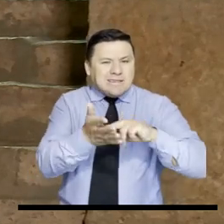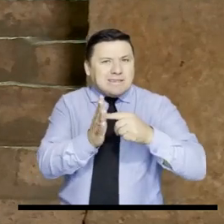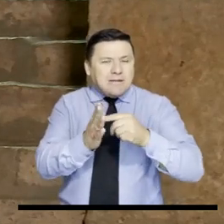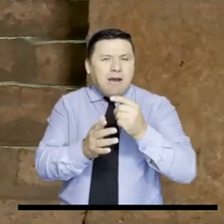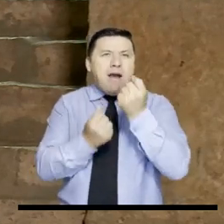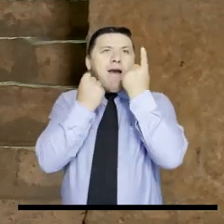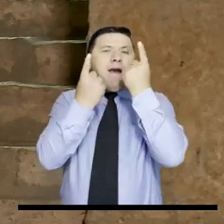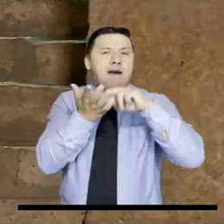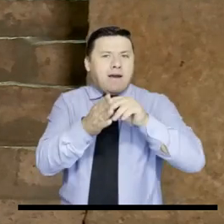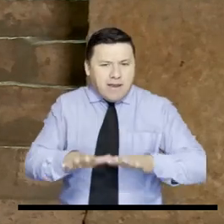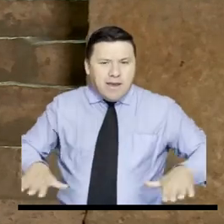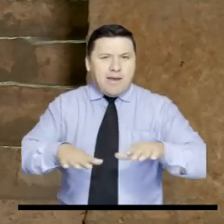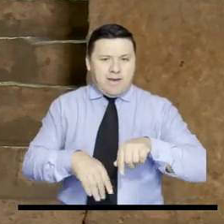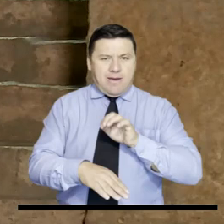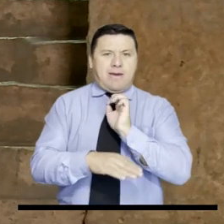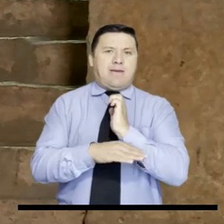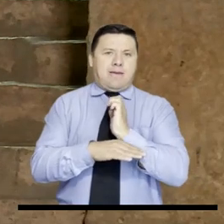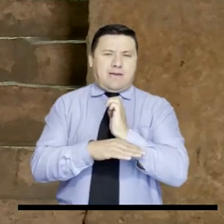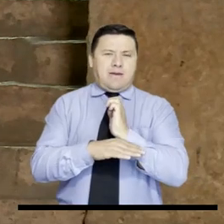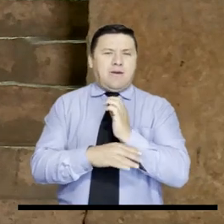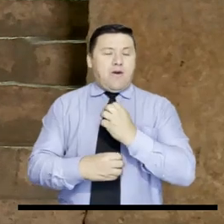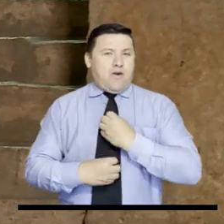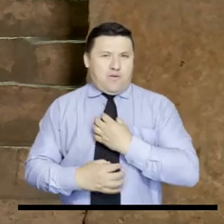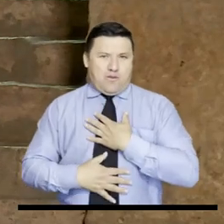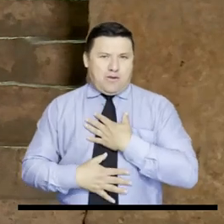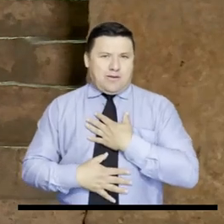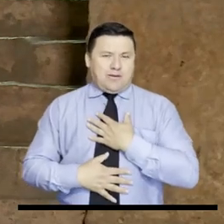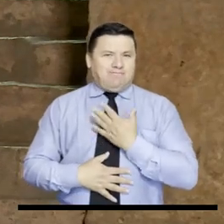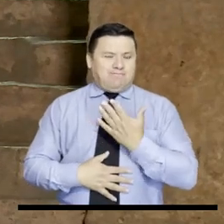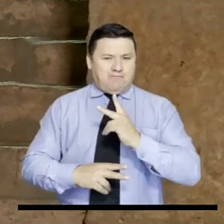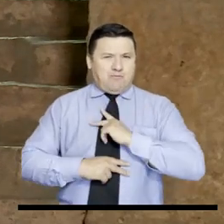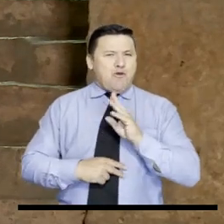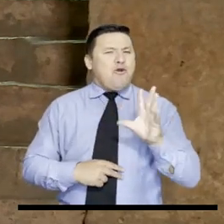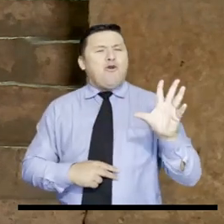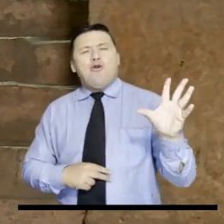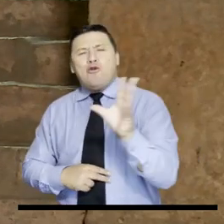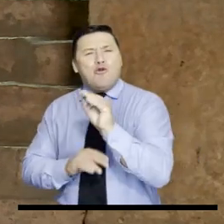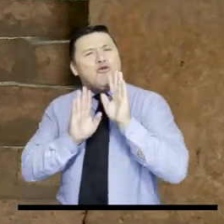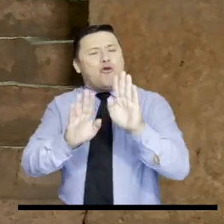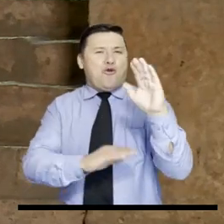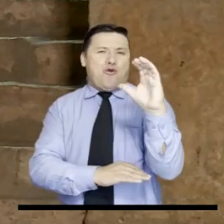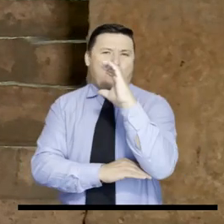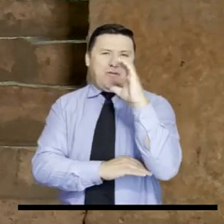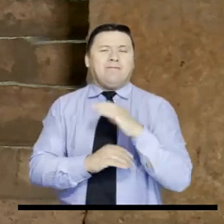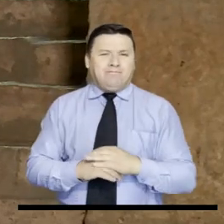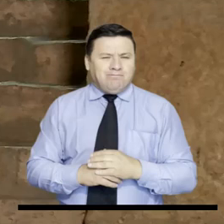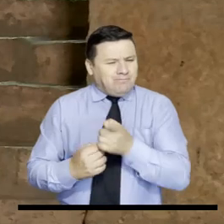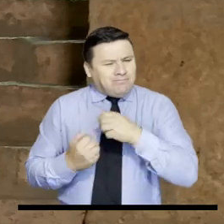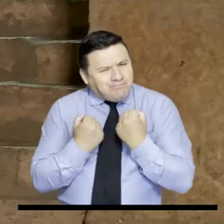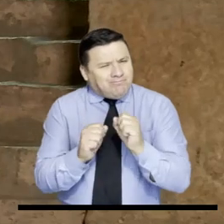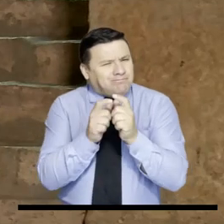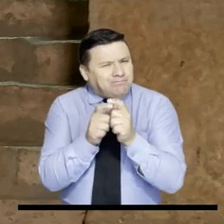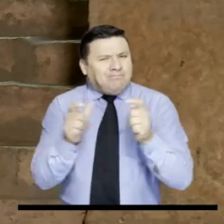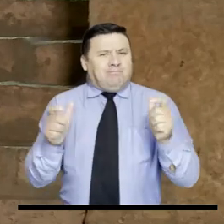espacios, estas son entidades y estas son oportunidades que nos pertenecen a todas y todos los colombianos. Y que hagamos un esfuerzo muy